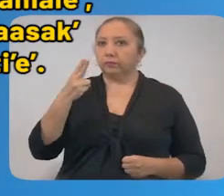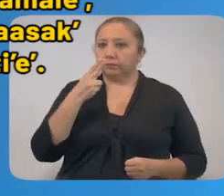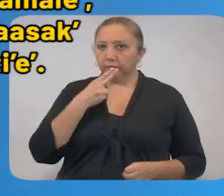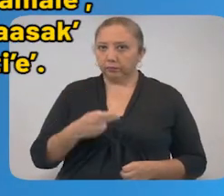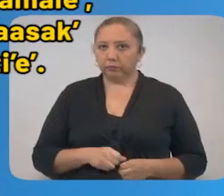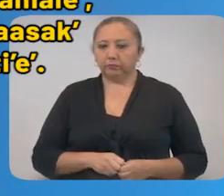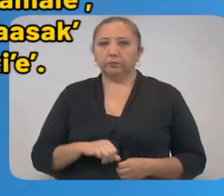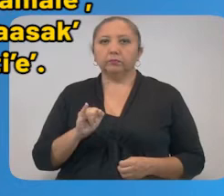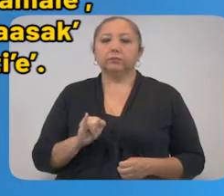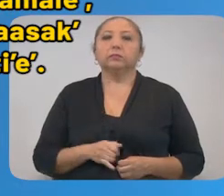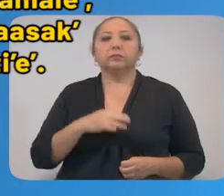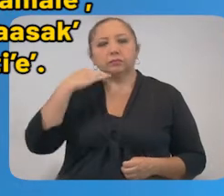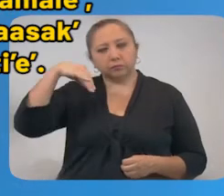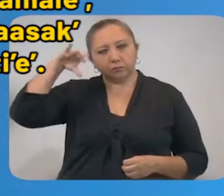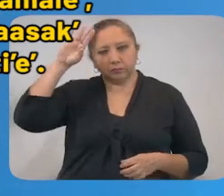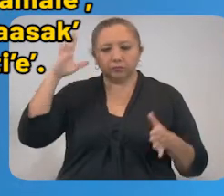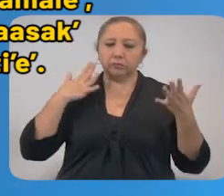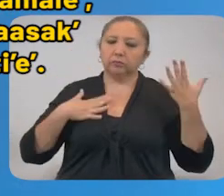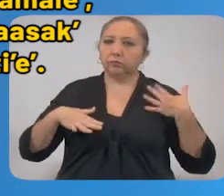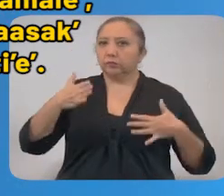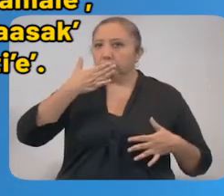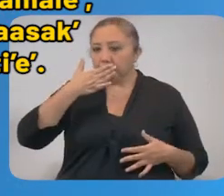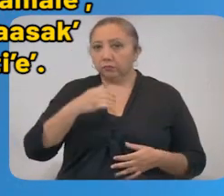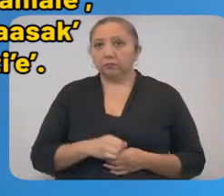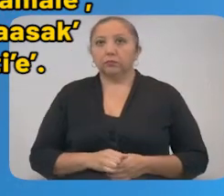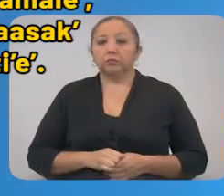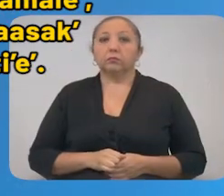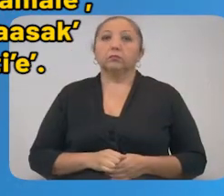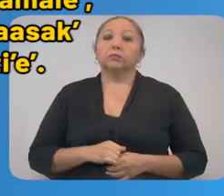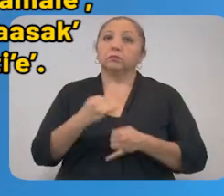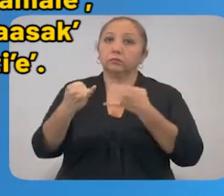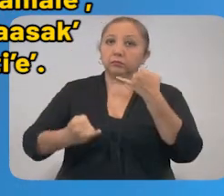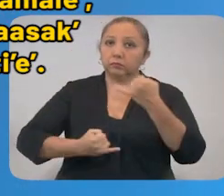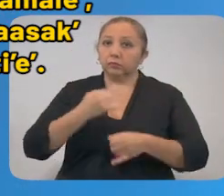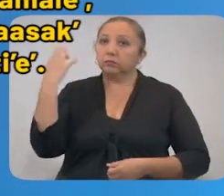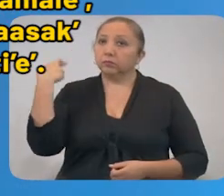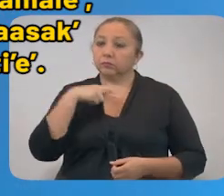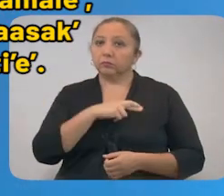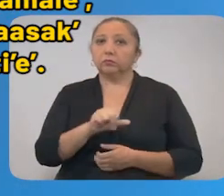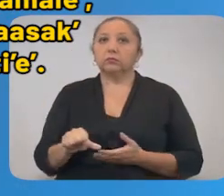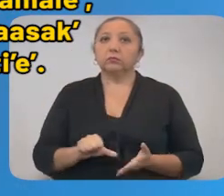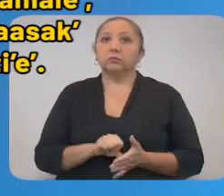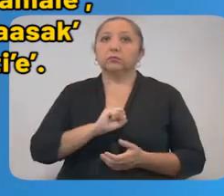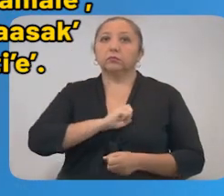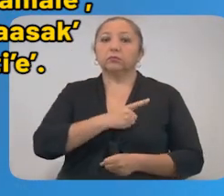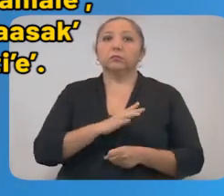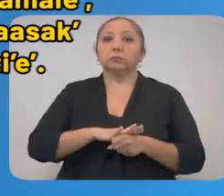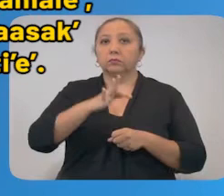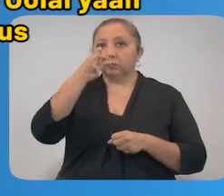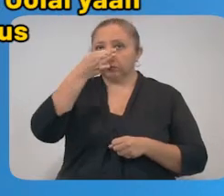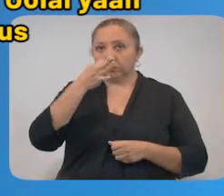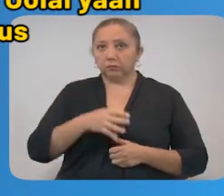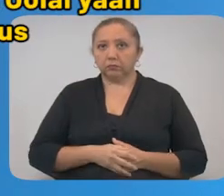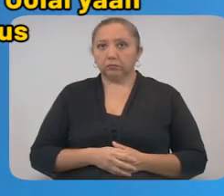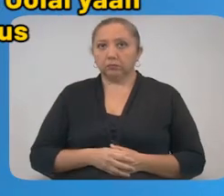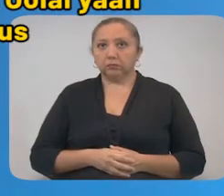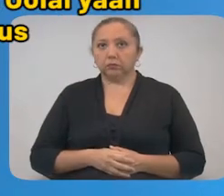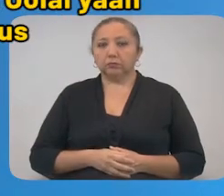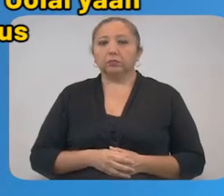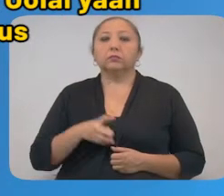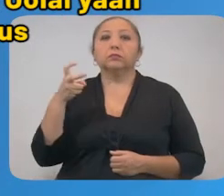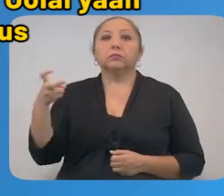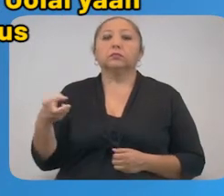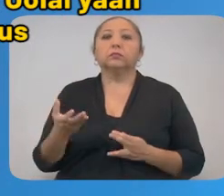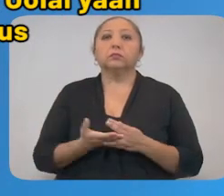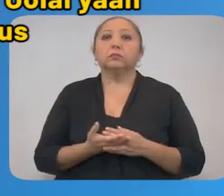tabaquismo. Si presentan fiebre, cansancio o tos, puede acudir de inmediato al centro de salud más cercano. En